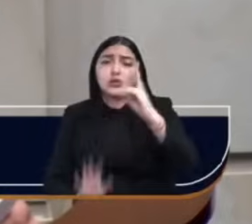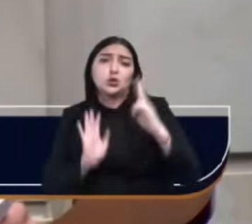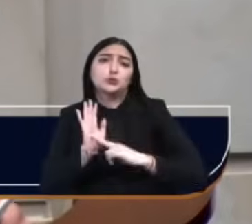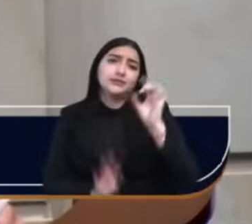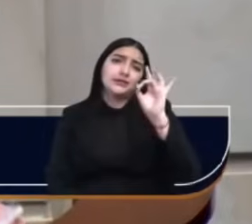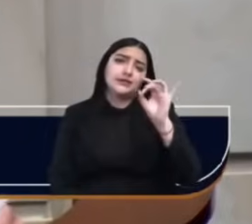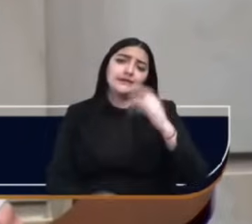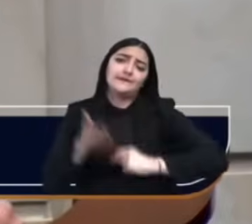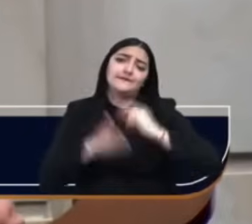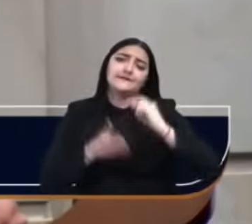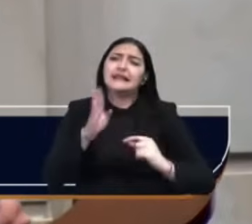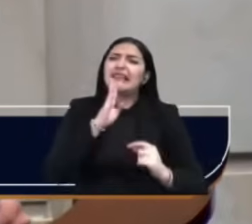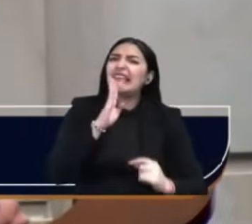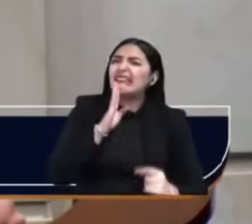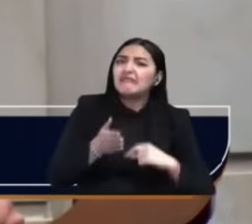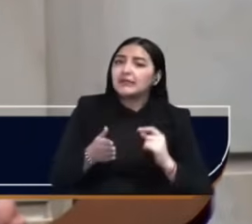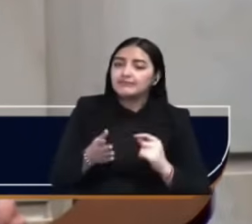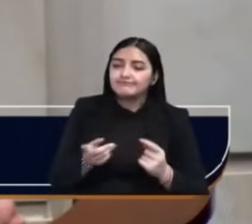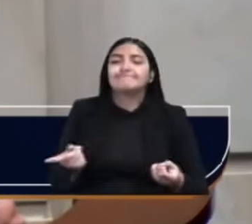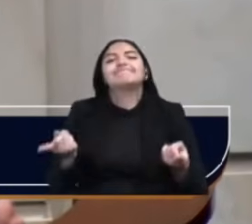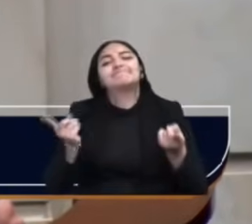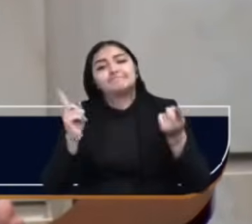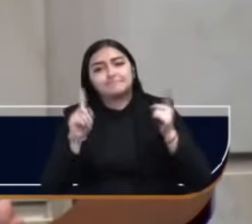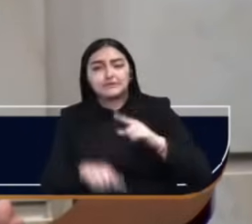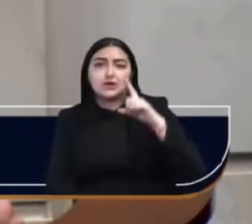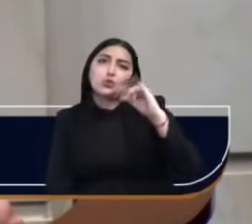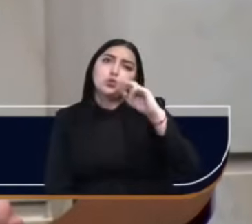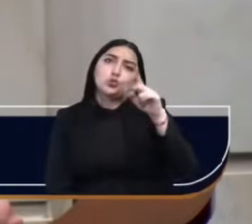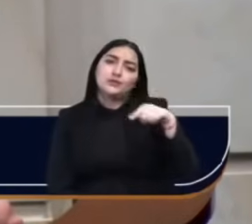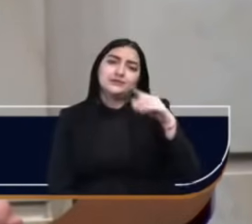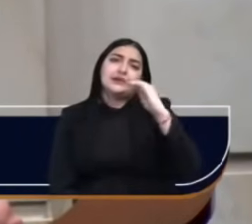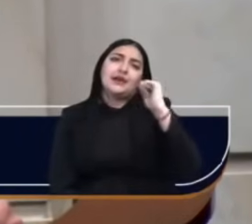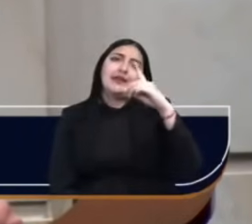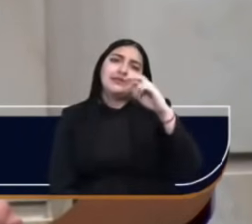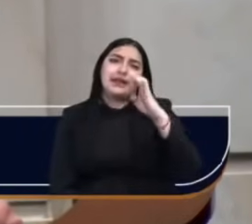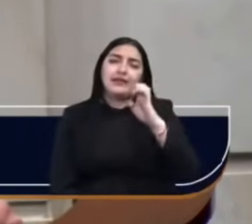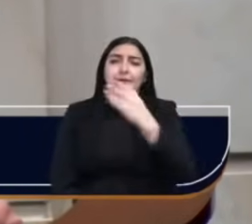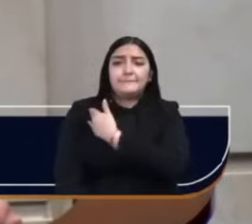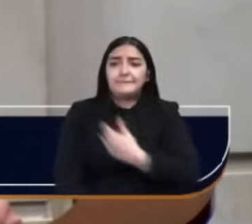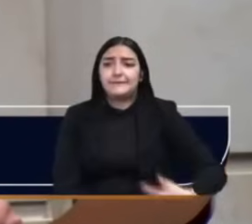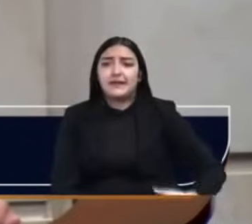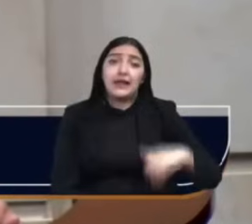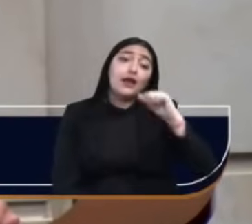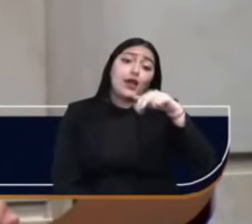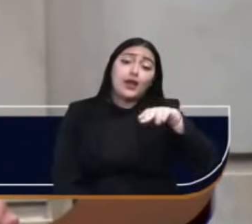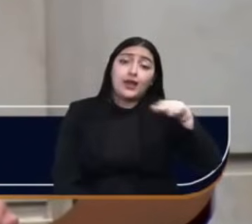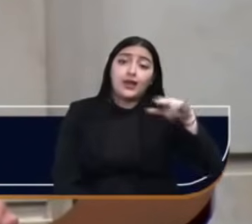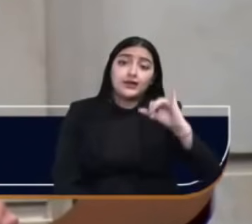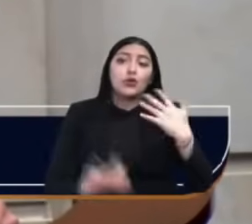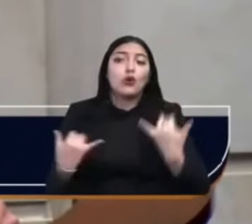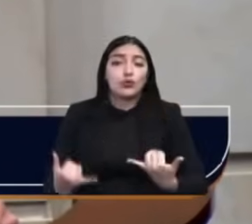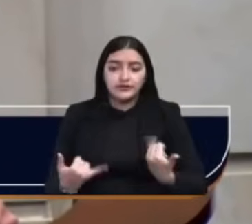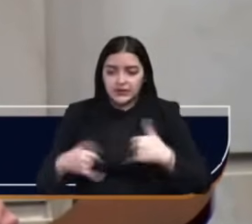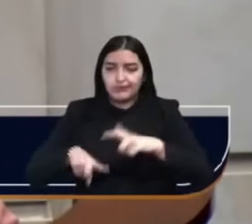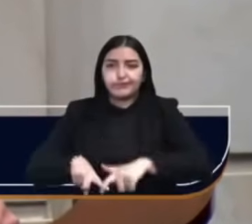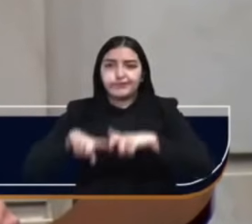005-2015, firmada ¿por quién? También por Luis Fernando Andrade, presidente de la ANI, y que hoy está